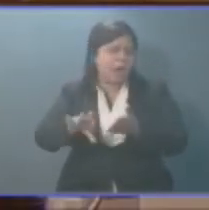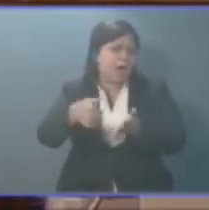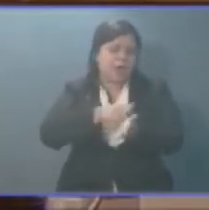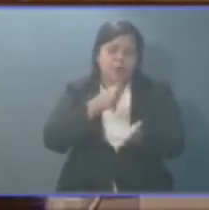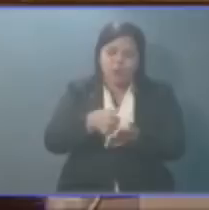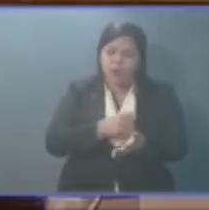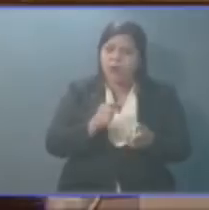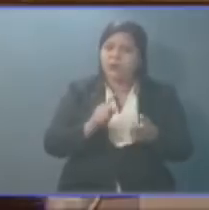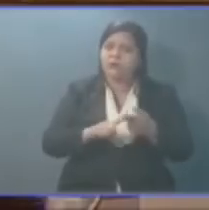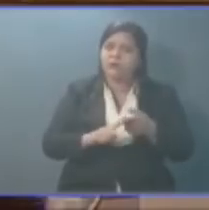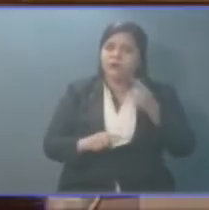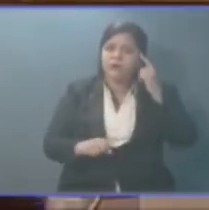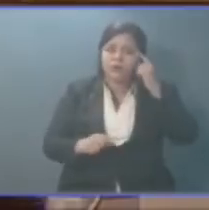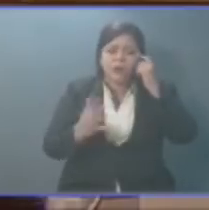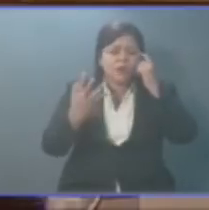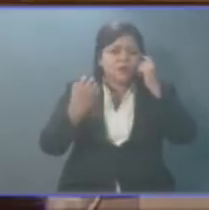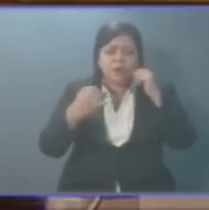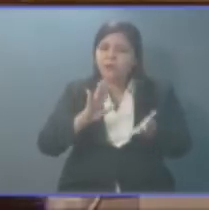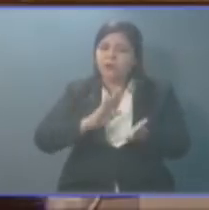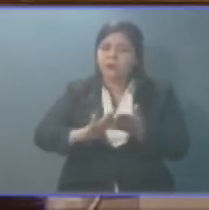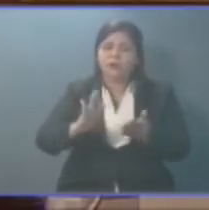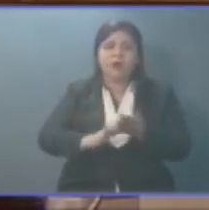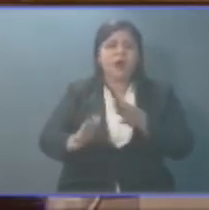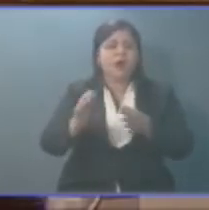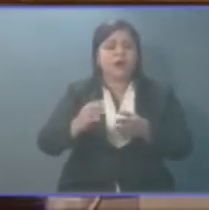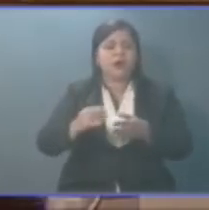los evasores de justicia,